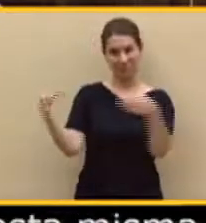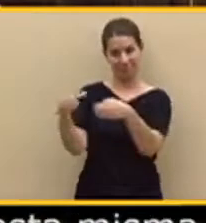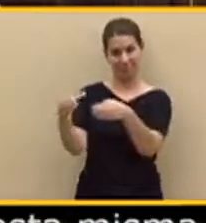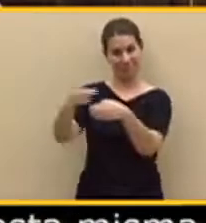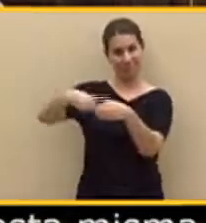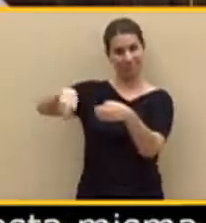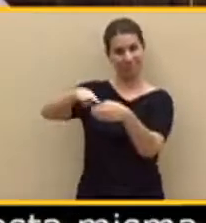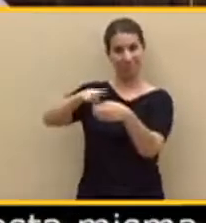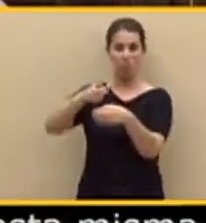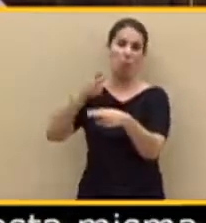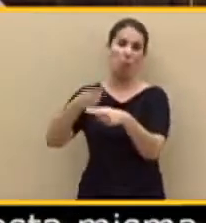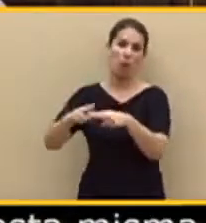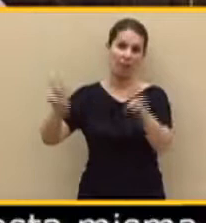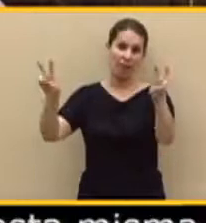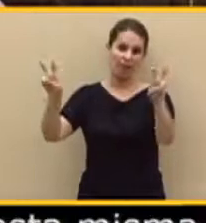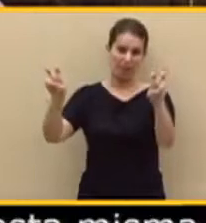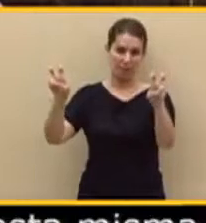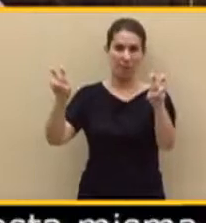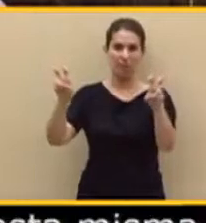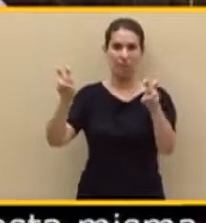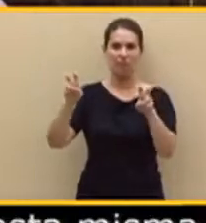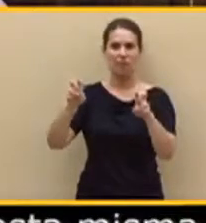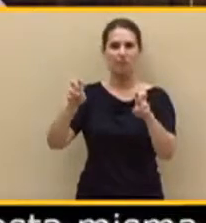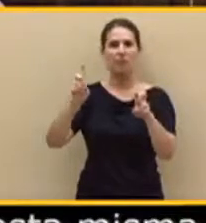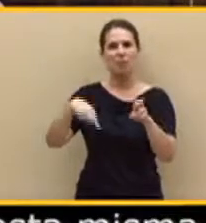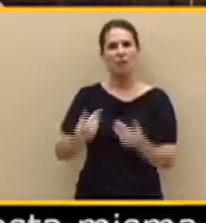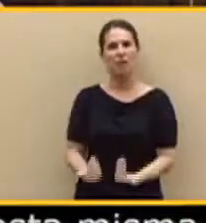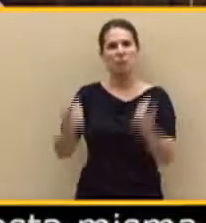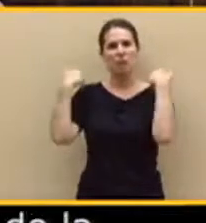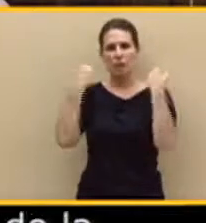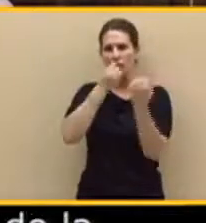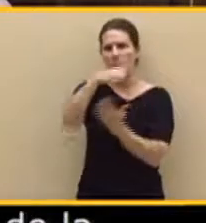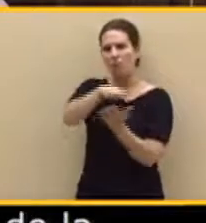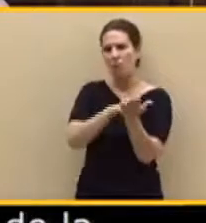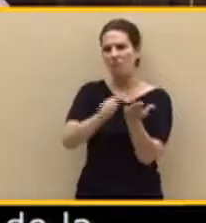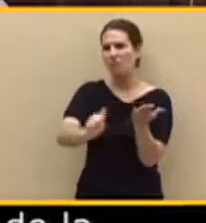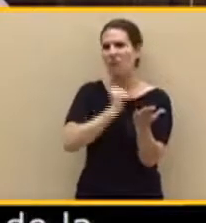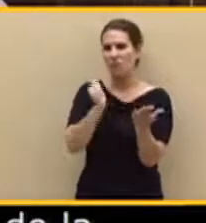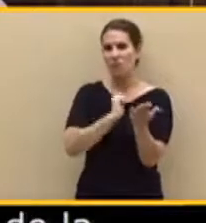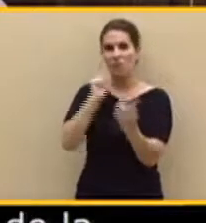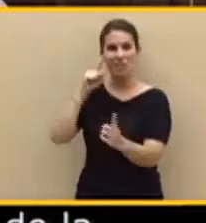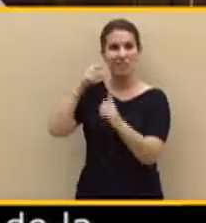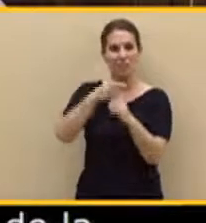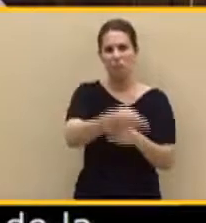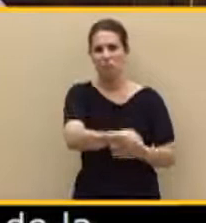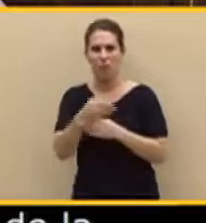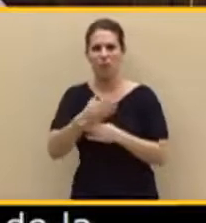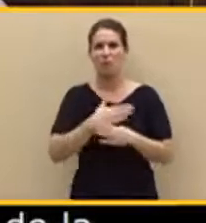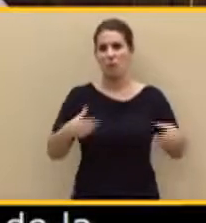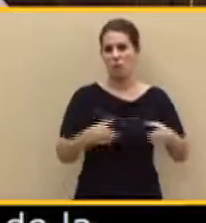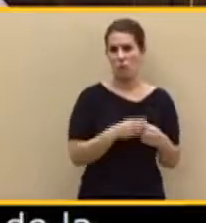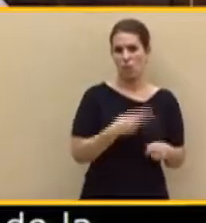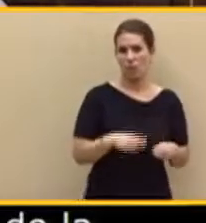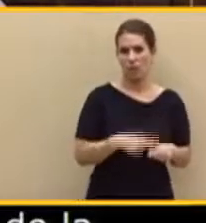sido responsable de la fabricación de informes falsos con el objetivo de atacar a mi formación política, a